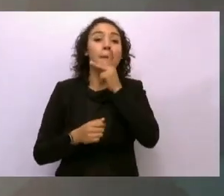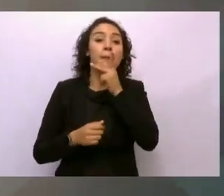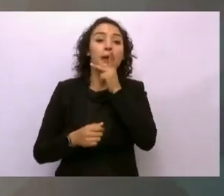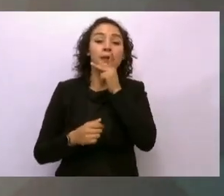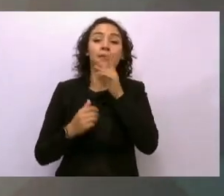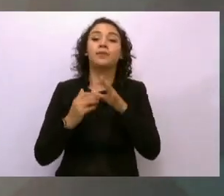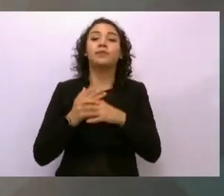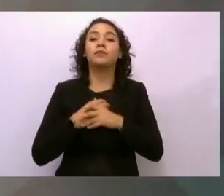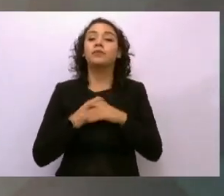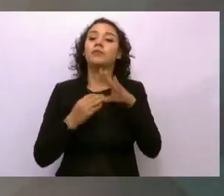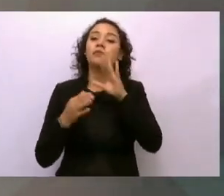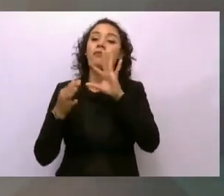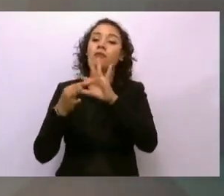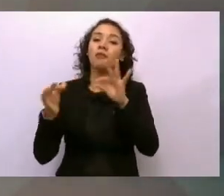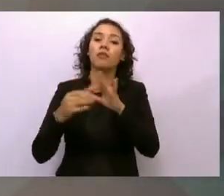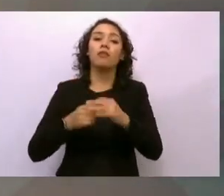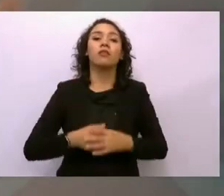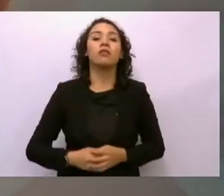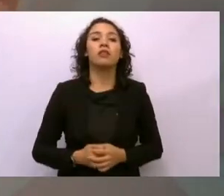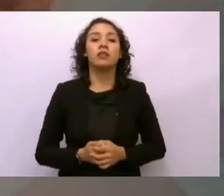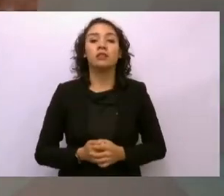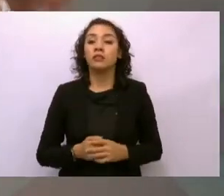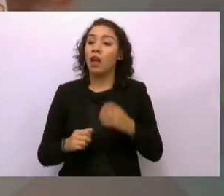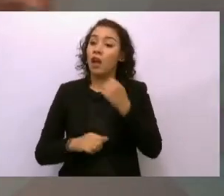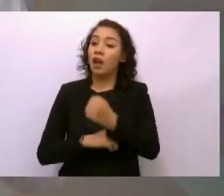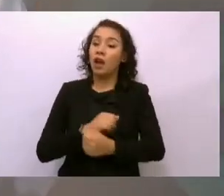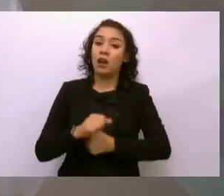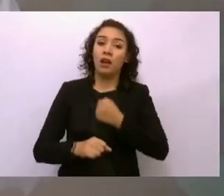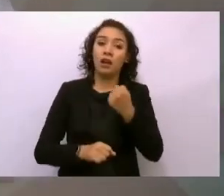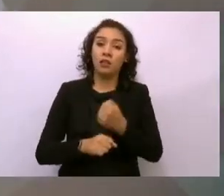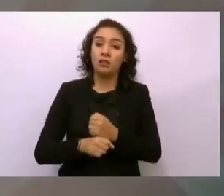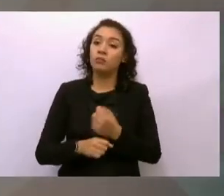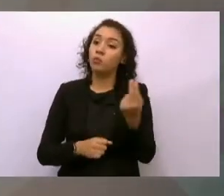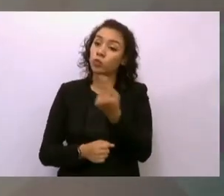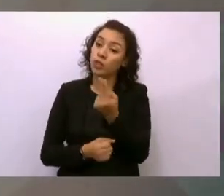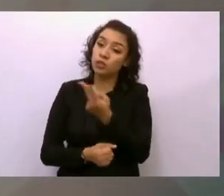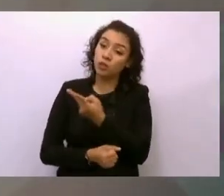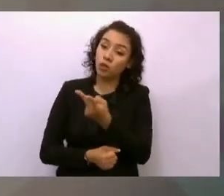dice que ya tienen que buscar